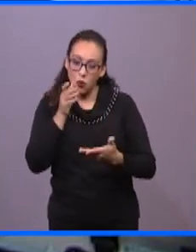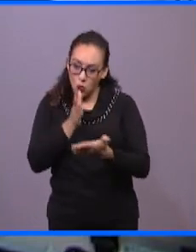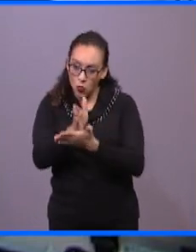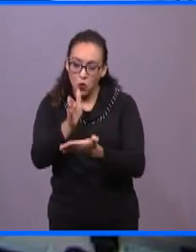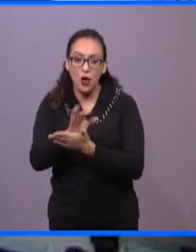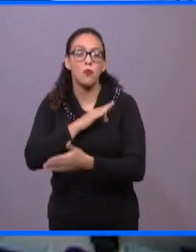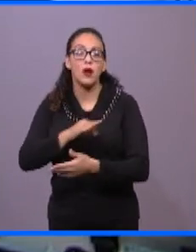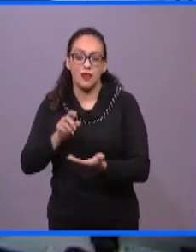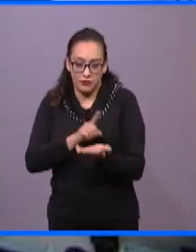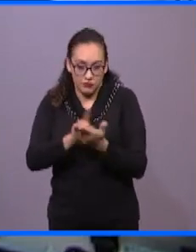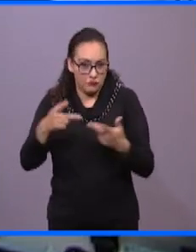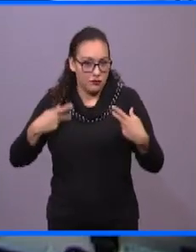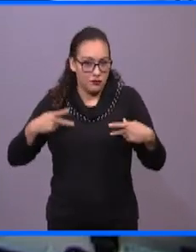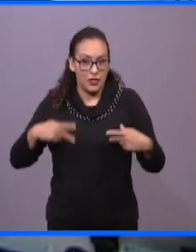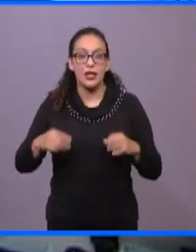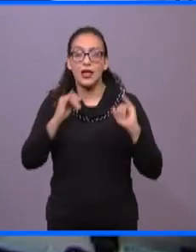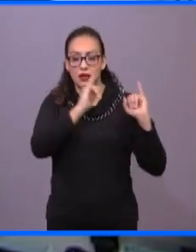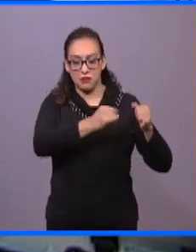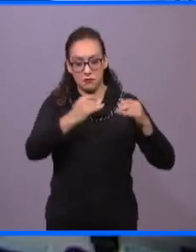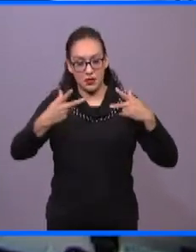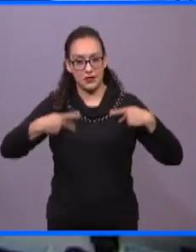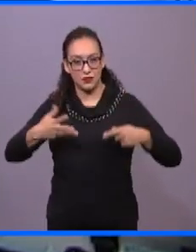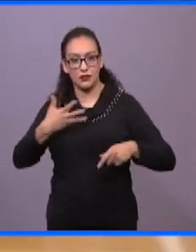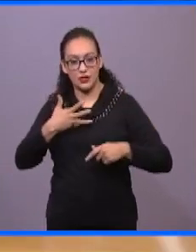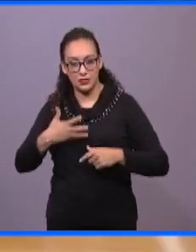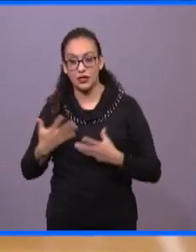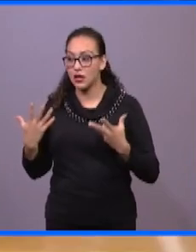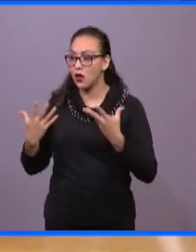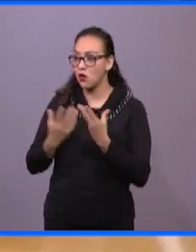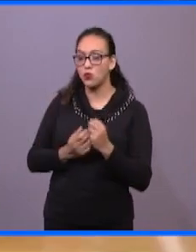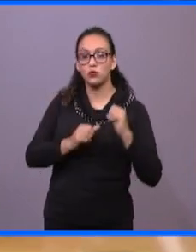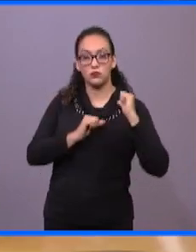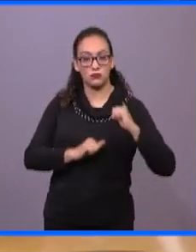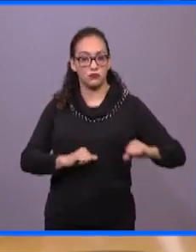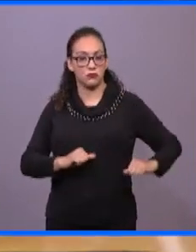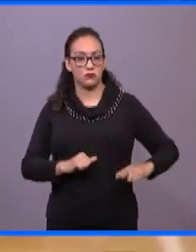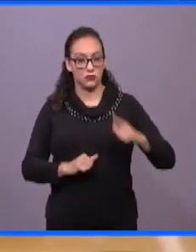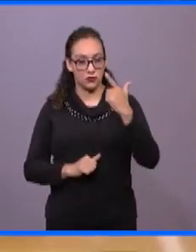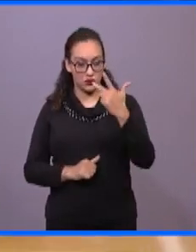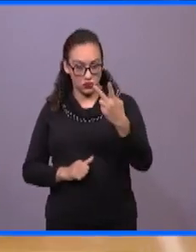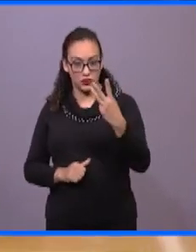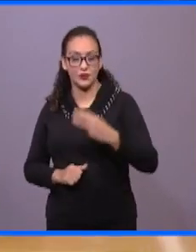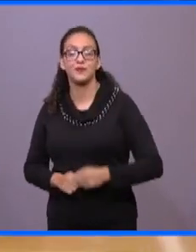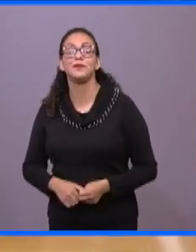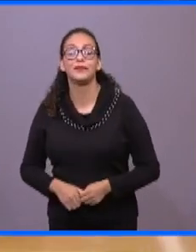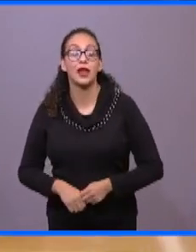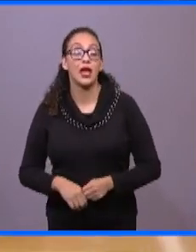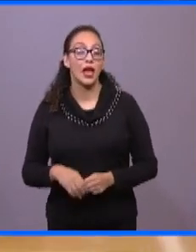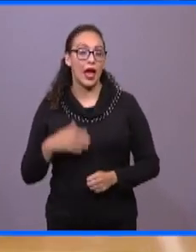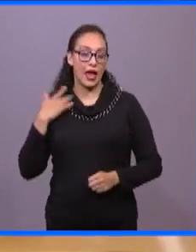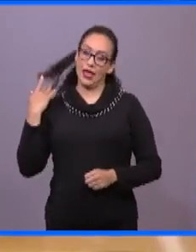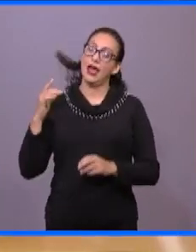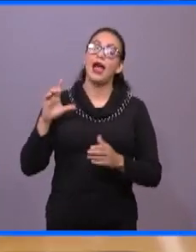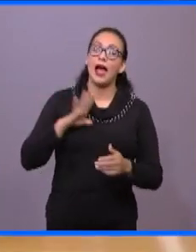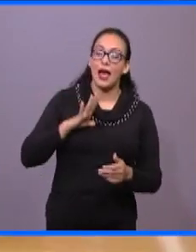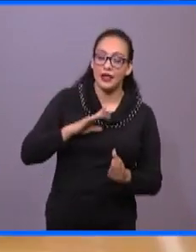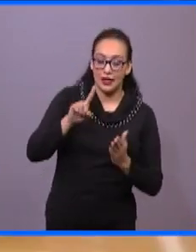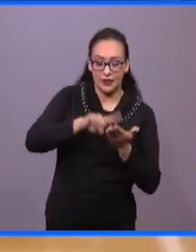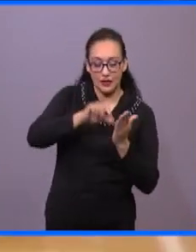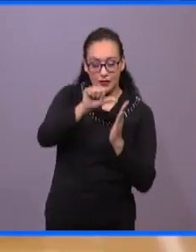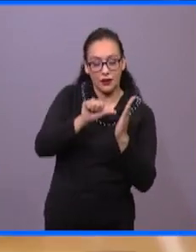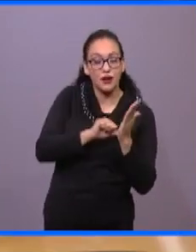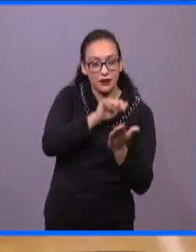de manera individual y coordinada con los 3 niveles de gobierno. Precisó que conforme a lo previsto en diversos artículos de la Constitución